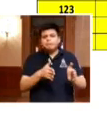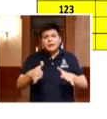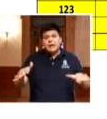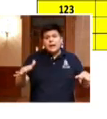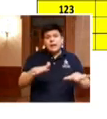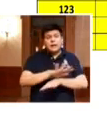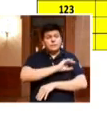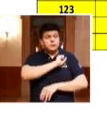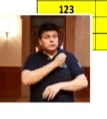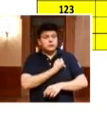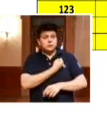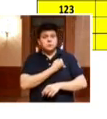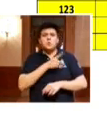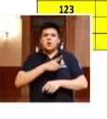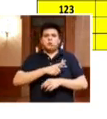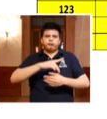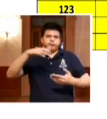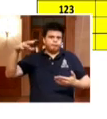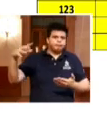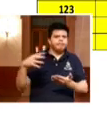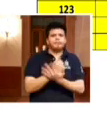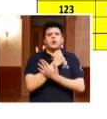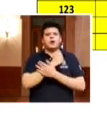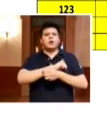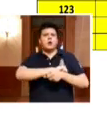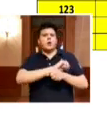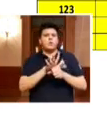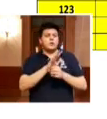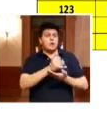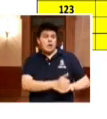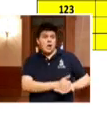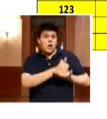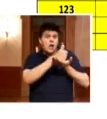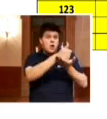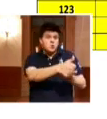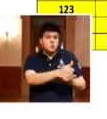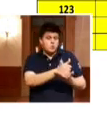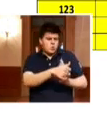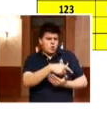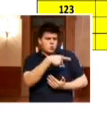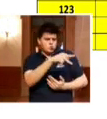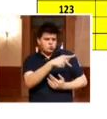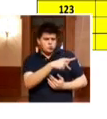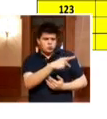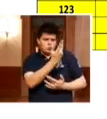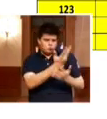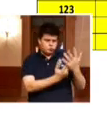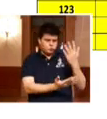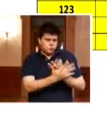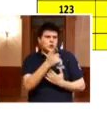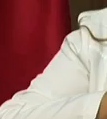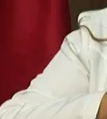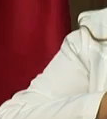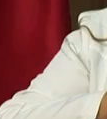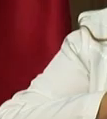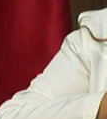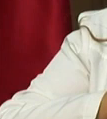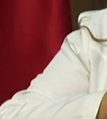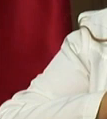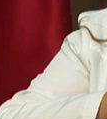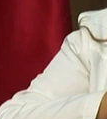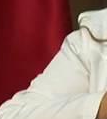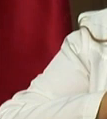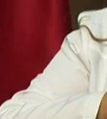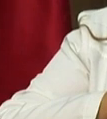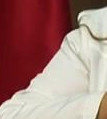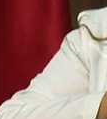final le ganó la batalla al COVID con la ayuda de él, principalmente con sus ganas de salir adelante y con la ayuda del personal